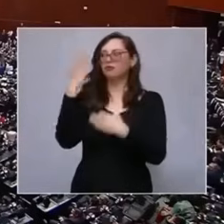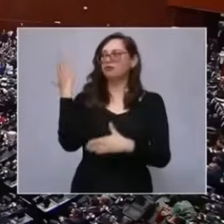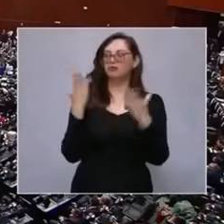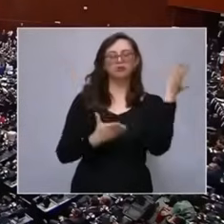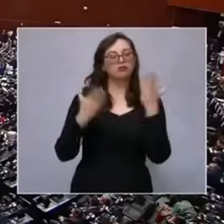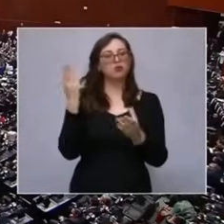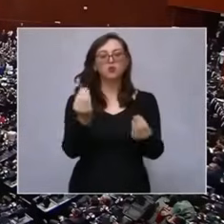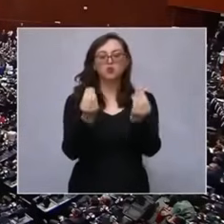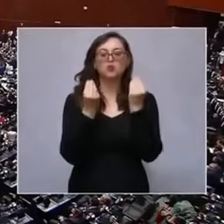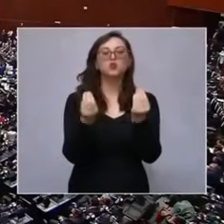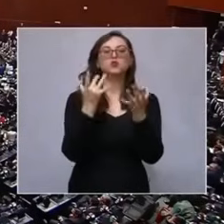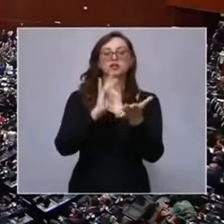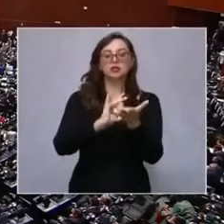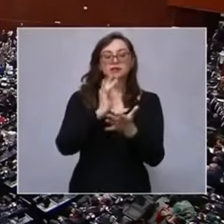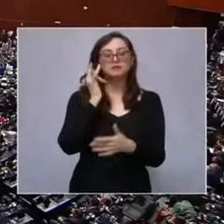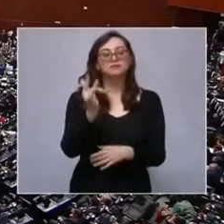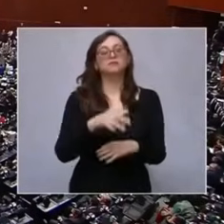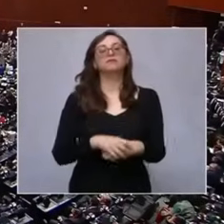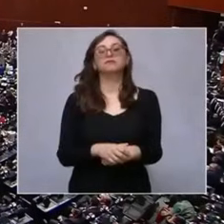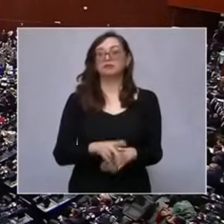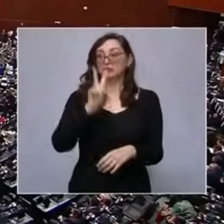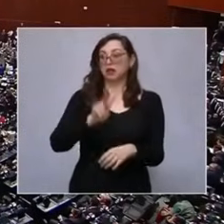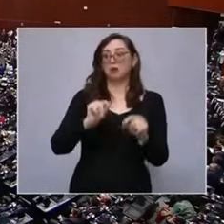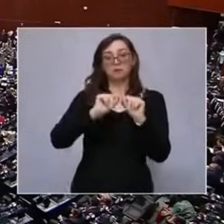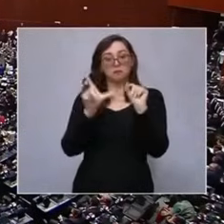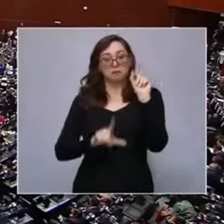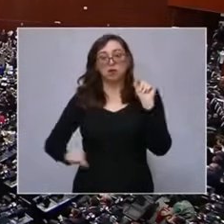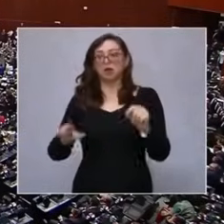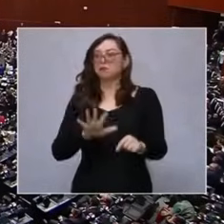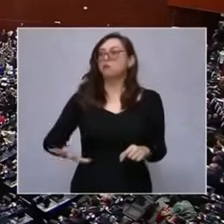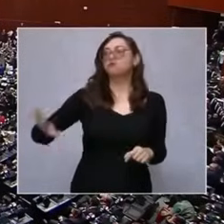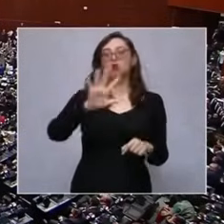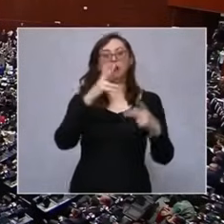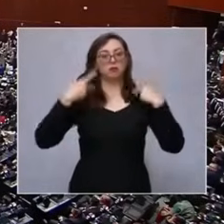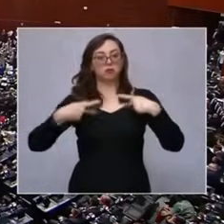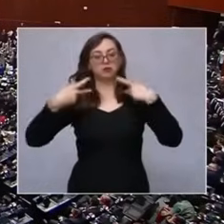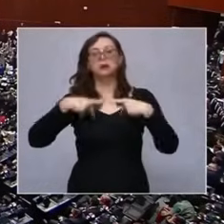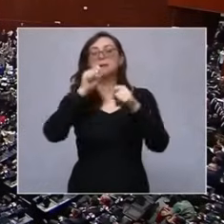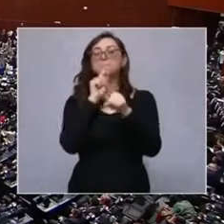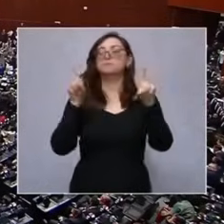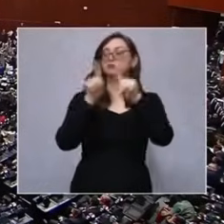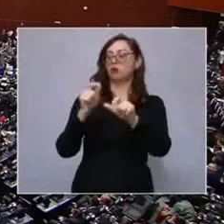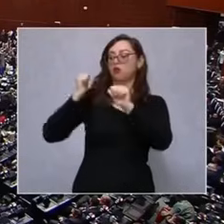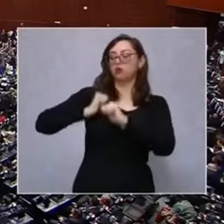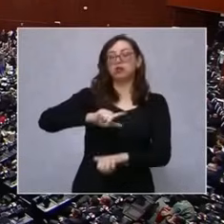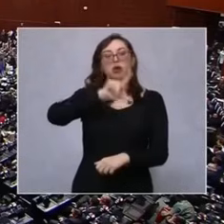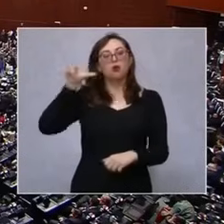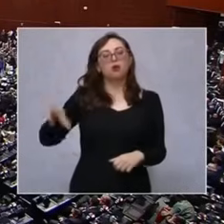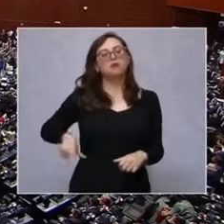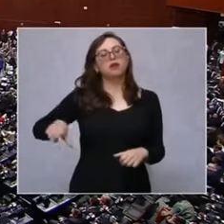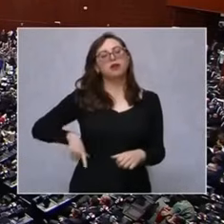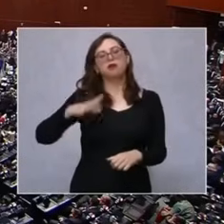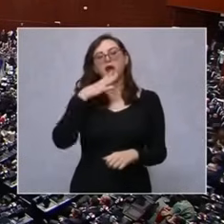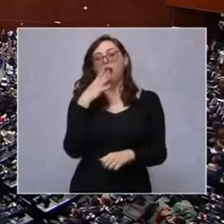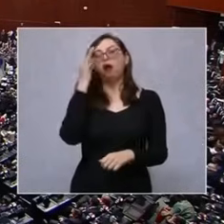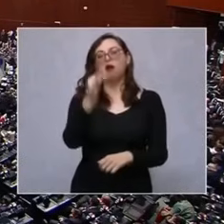señores, para estas cosas. Los saludos, es que dudo, bueno, puede que venga México, uno que otro, pero no ya. Es que no llegan, no